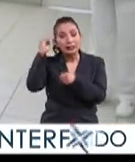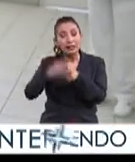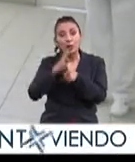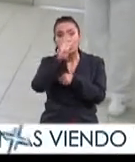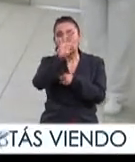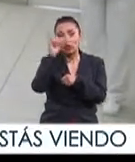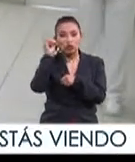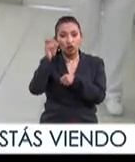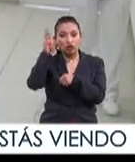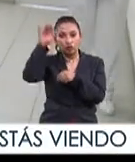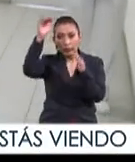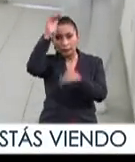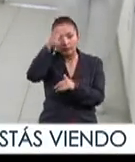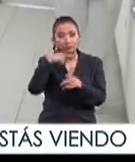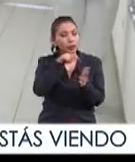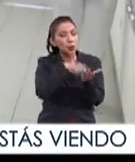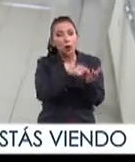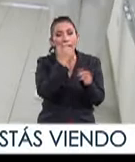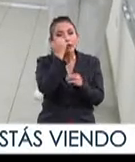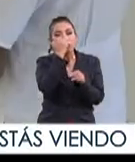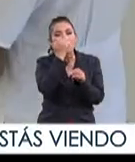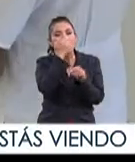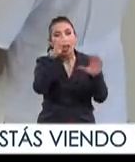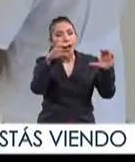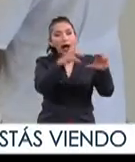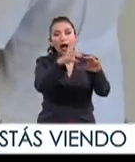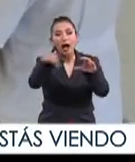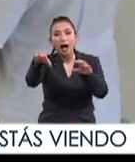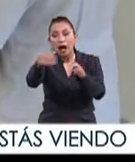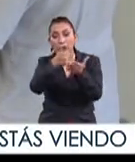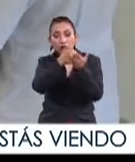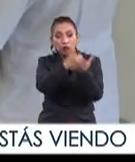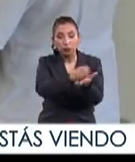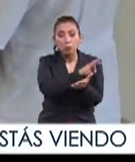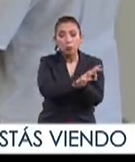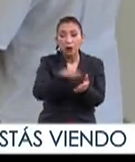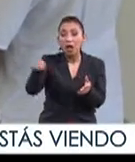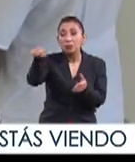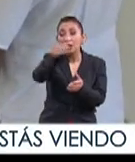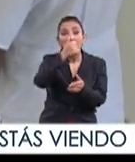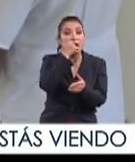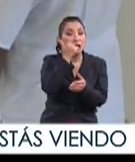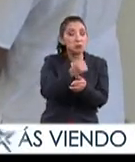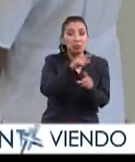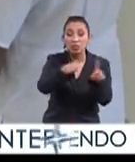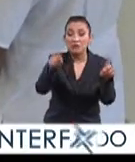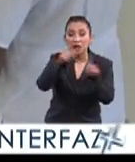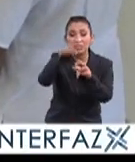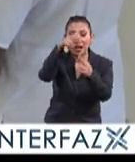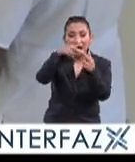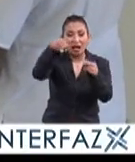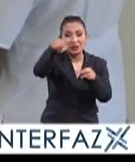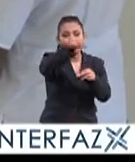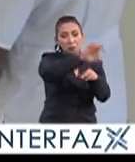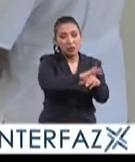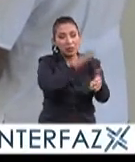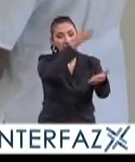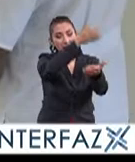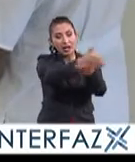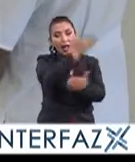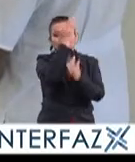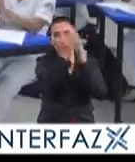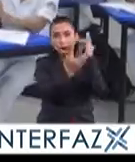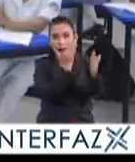4 doctorados. La ubicación de estas casas de estudio favorece la posibilidad de que alumnos de diversas regiones tengan acceso a